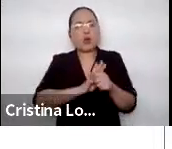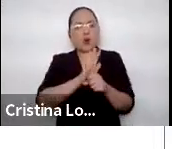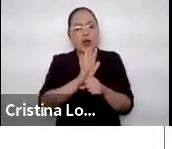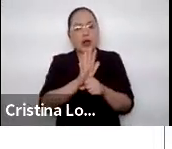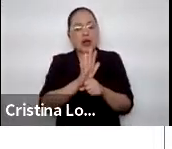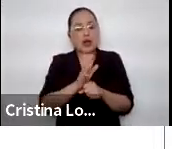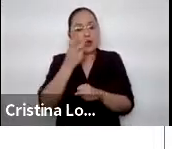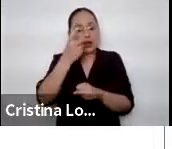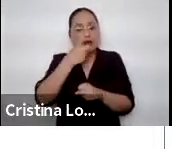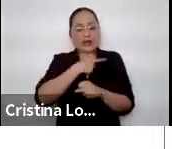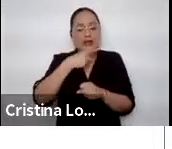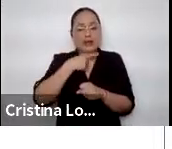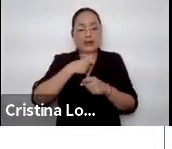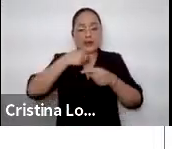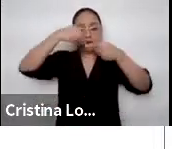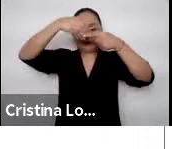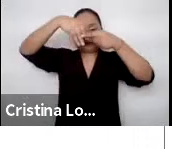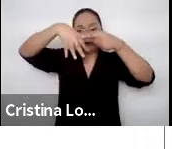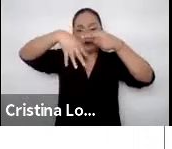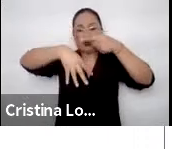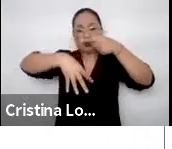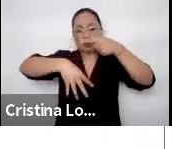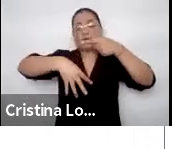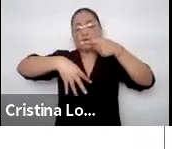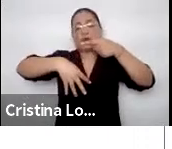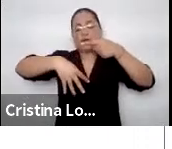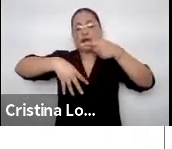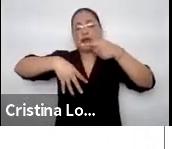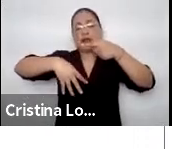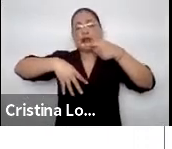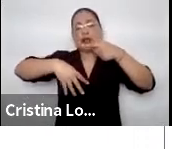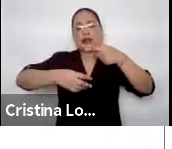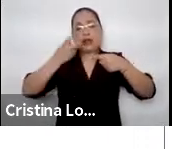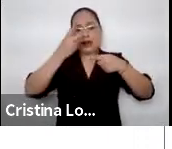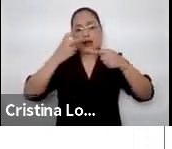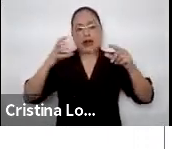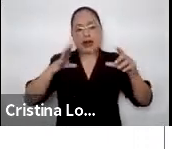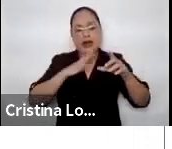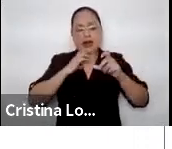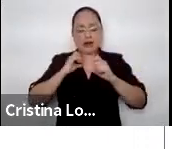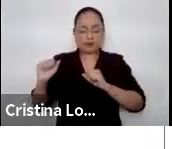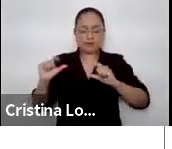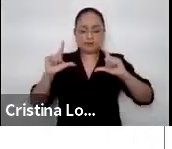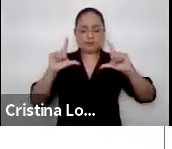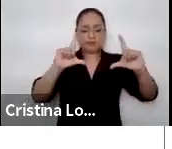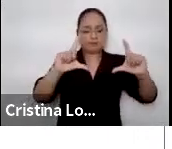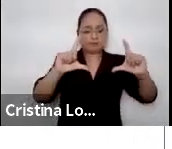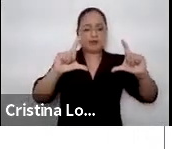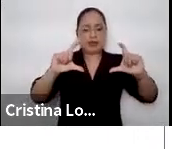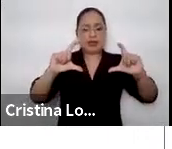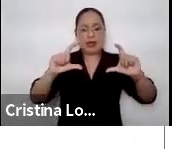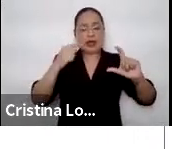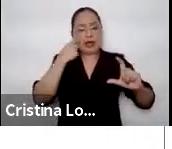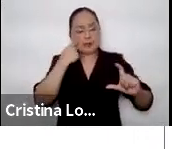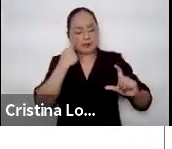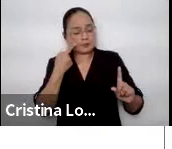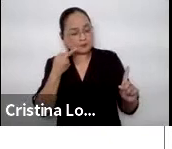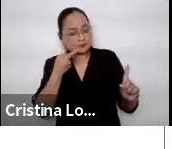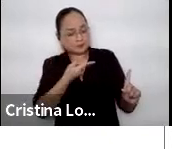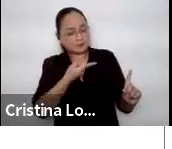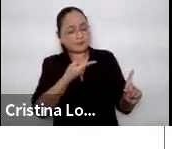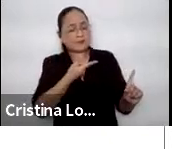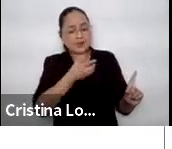ser vertical descendente. Y para explicarlo tenemos esta pantalla donde podemos